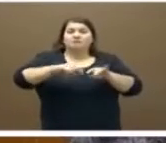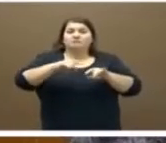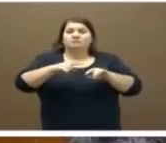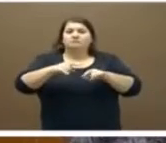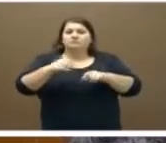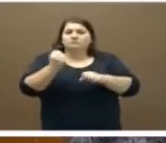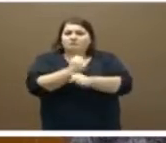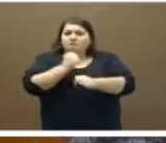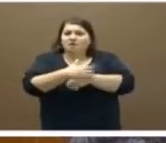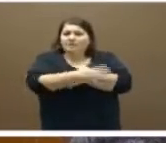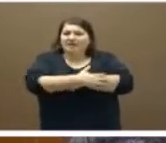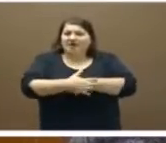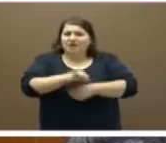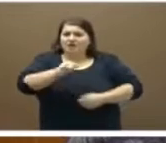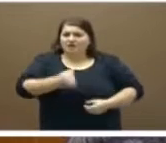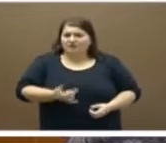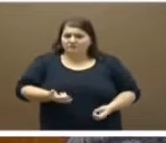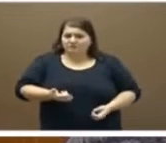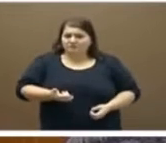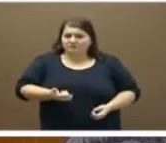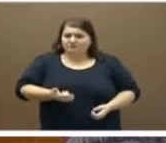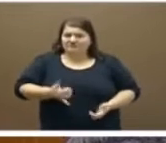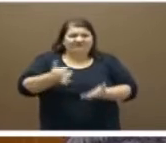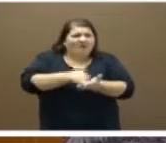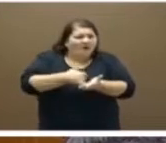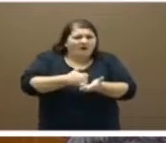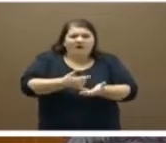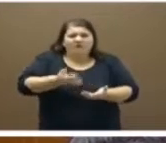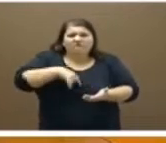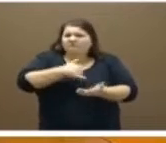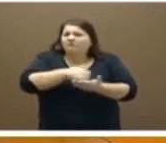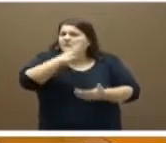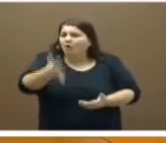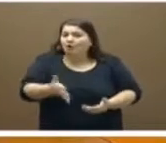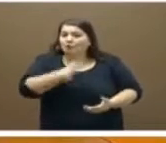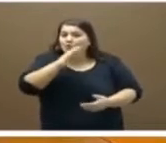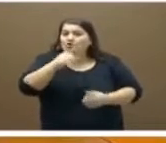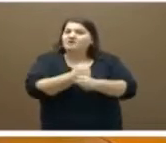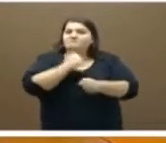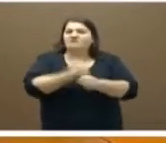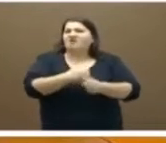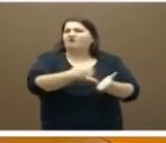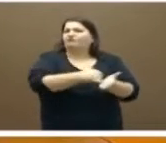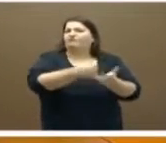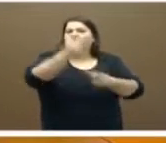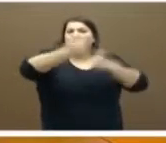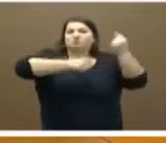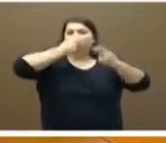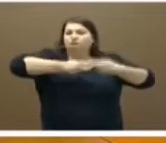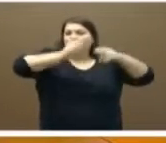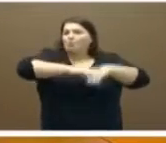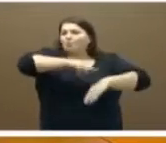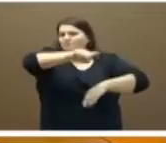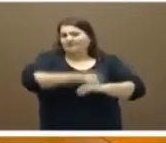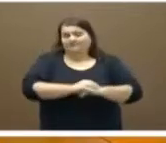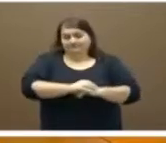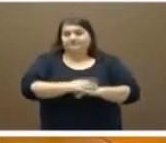precario hay. Y somos la región donde más empleo precario hay porque se ha precarizado mucho el empleo desde los presupuestos públicos. Y